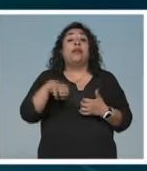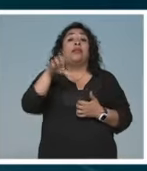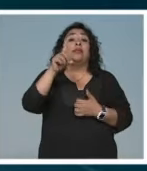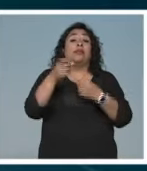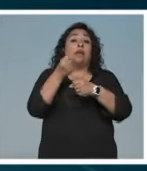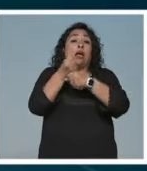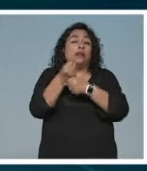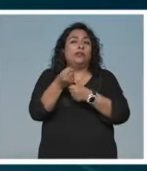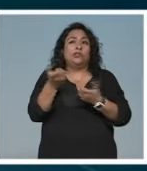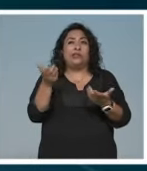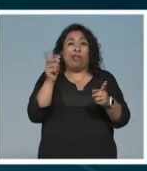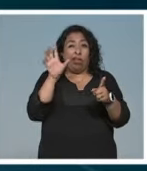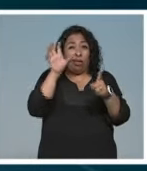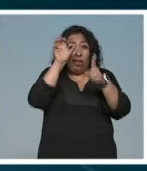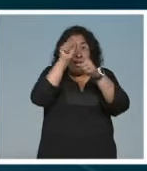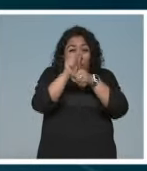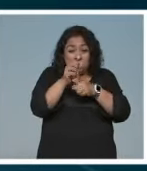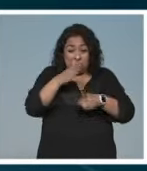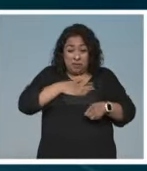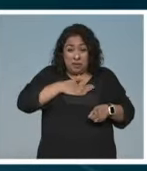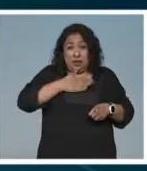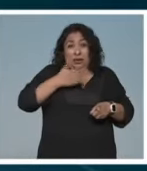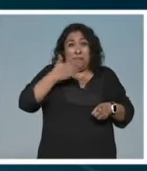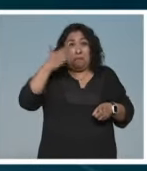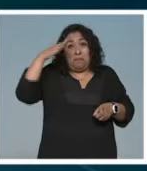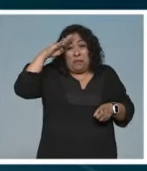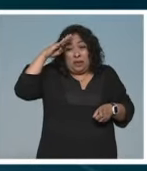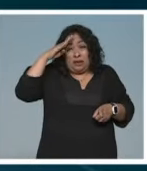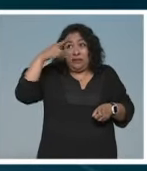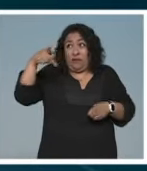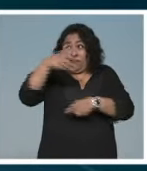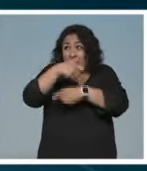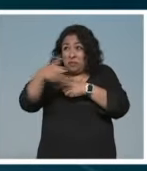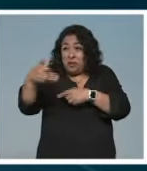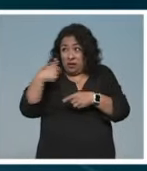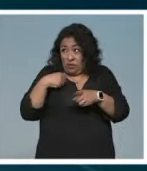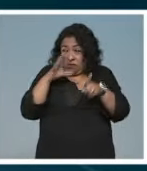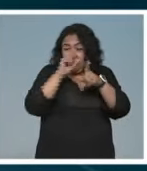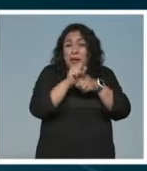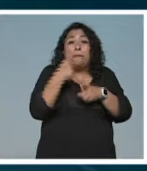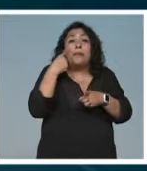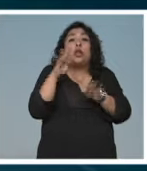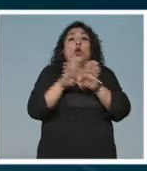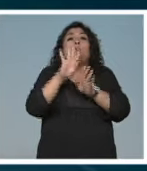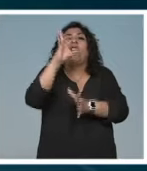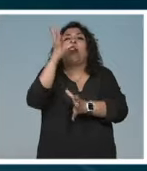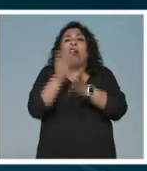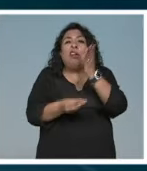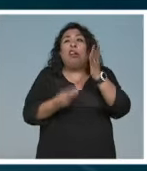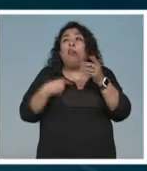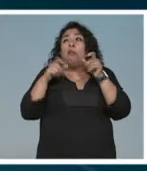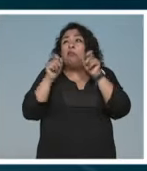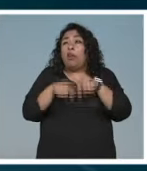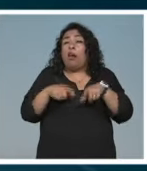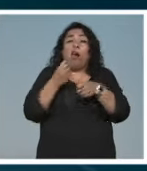cumplir con las expectativas que tiene de él su familia. Veamos cómo intentará escapar de esta tediosa